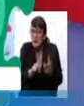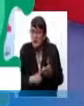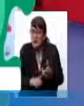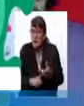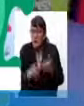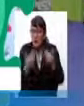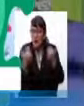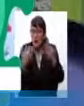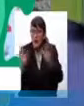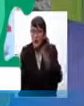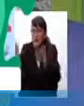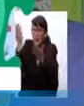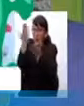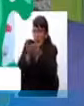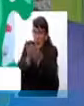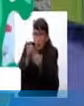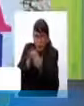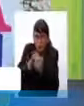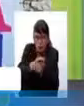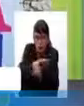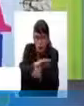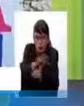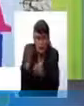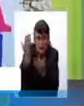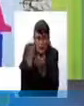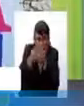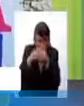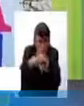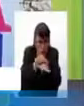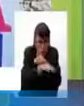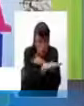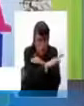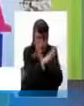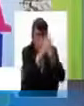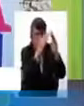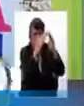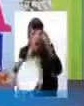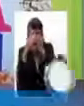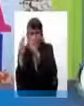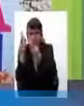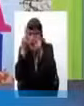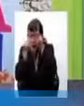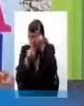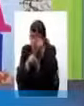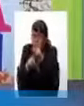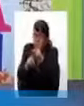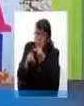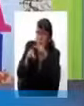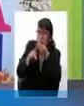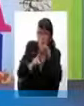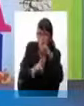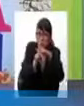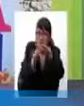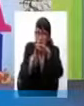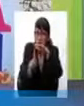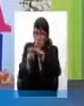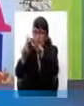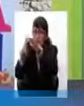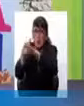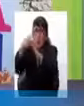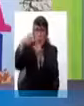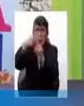algún resultado producirá. Sin embargo, hay que considerar que es muy probable que este tipo de experiencias,